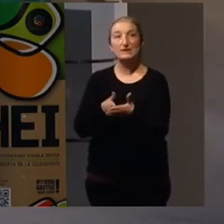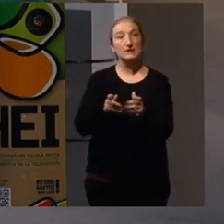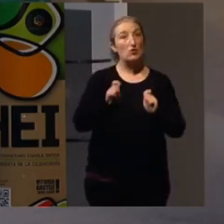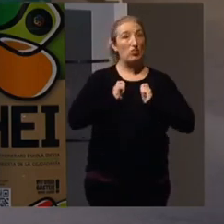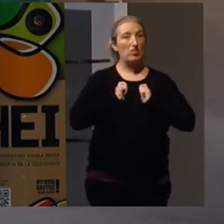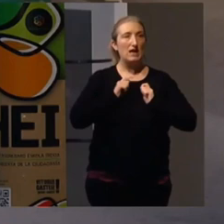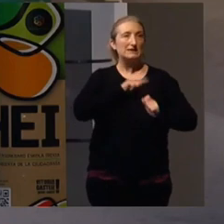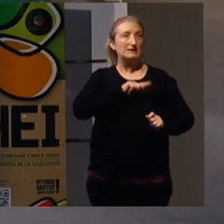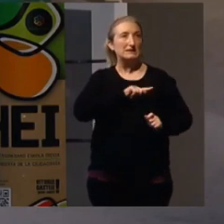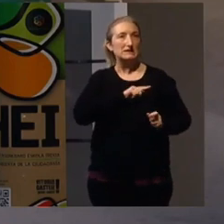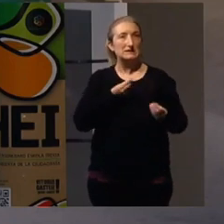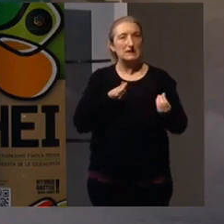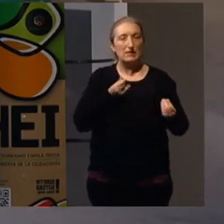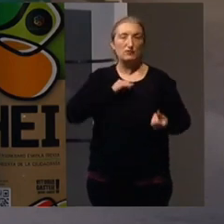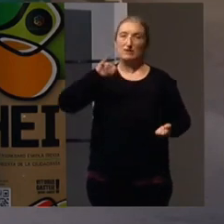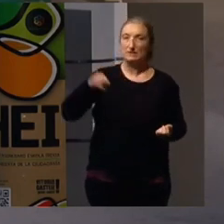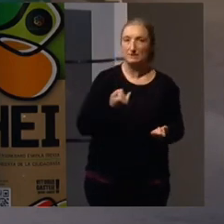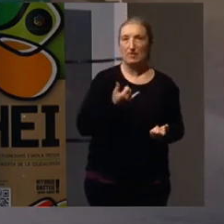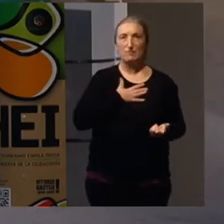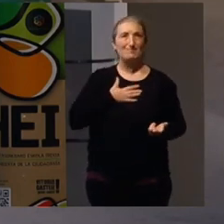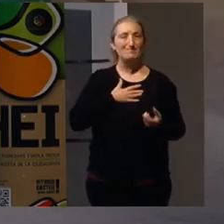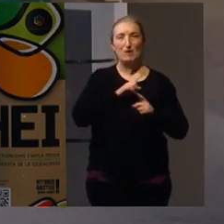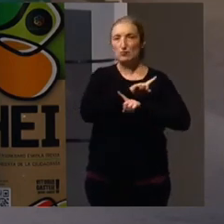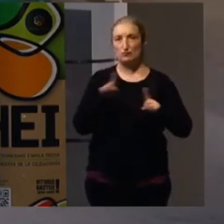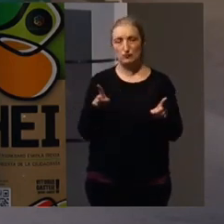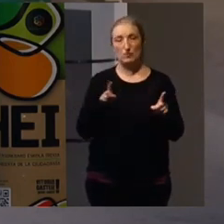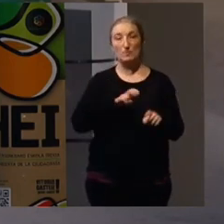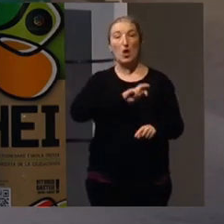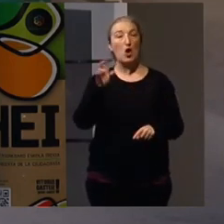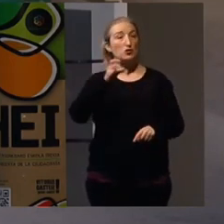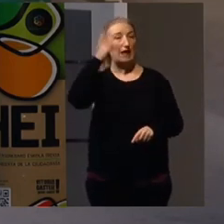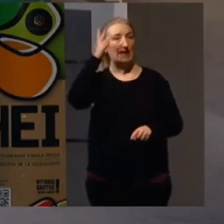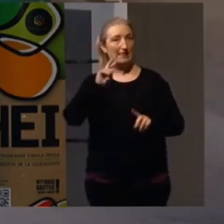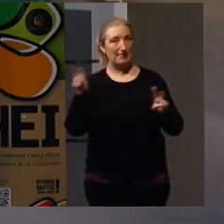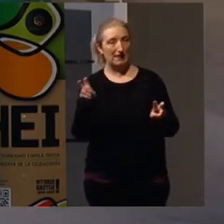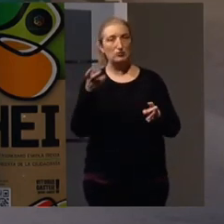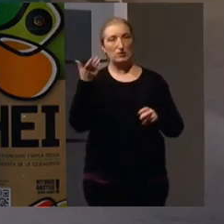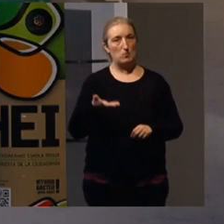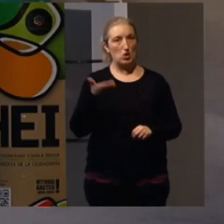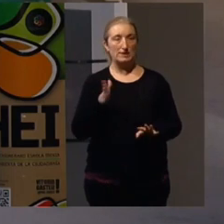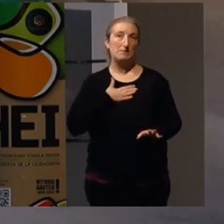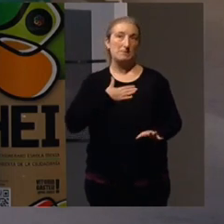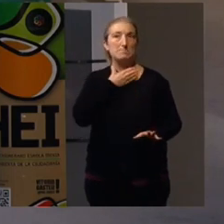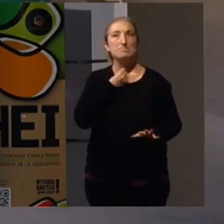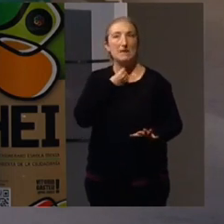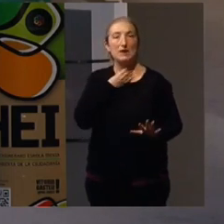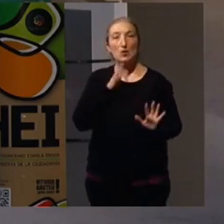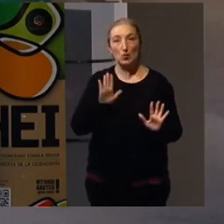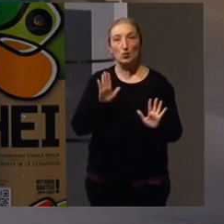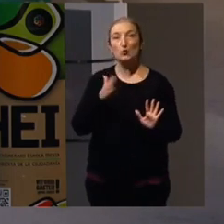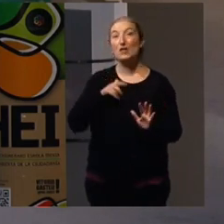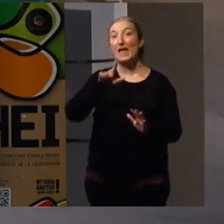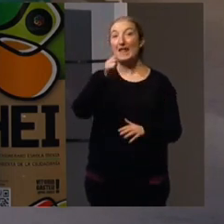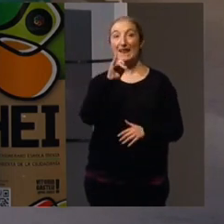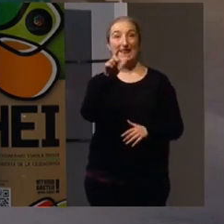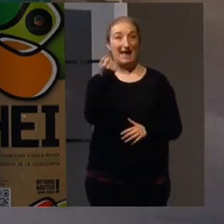mucha relación con esta sensación de cansancio, con esta sensación de malestar. Y hay otra idea fundamental que a mí me gusta mucho, como la cuenta